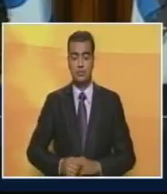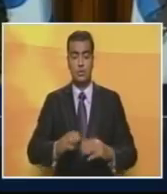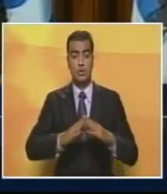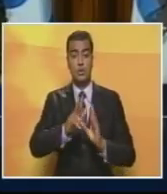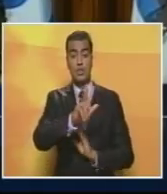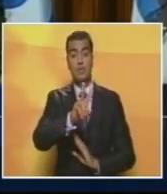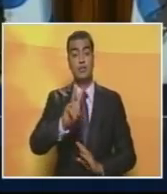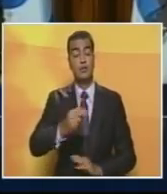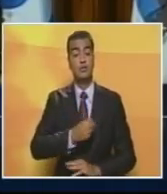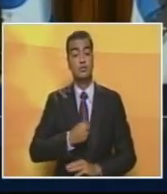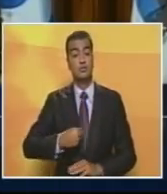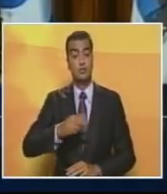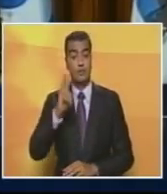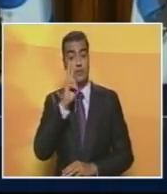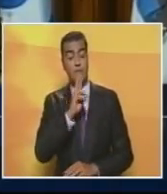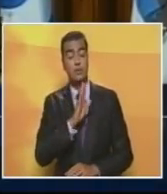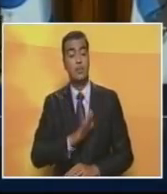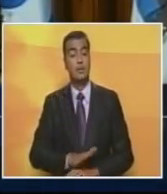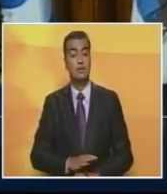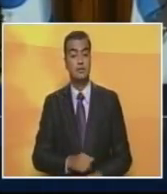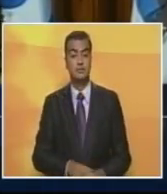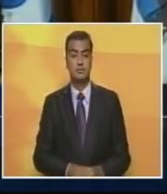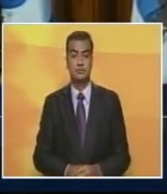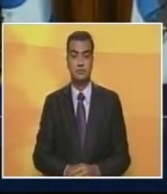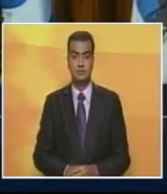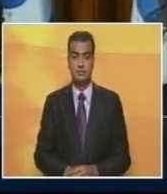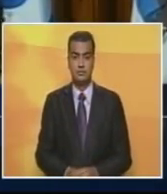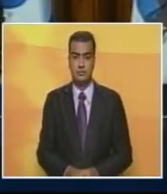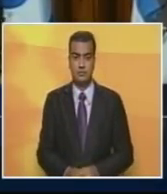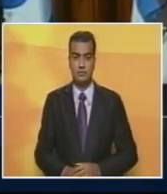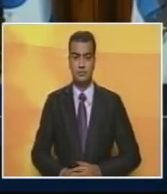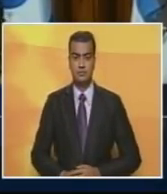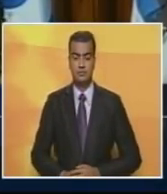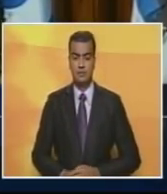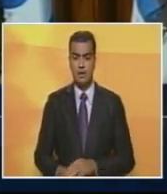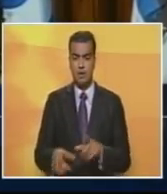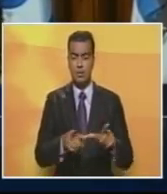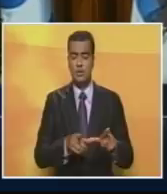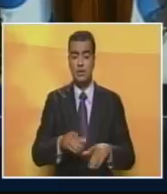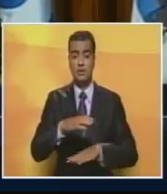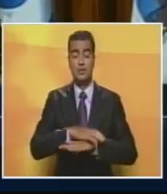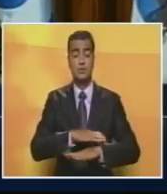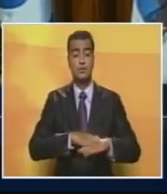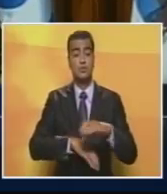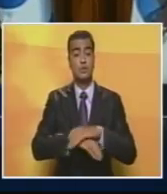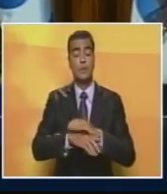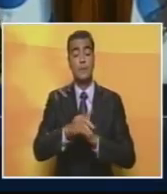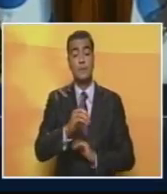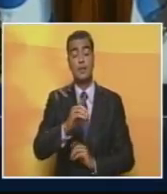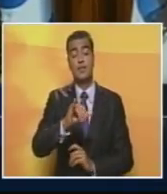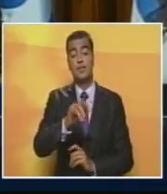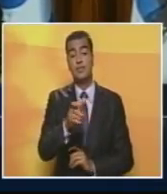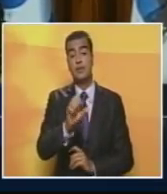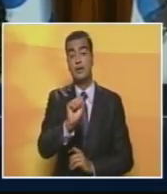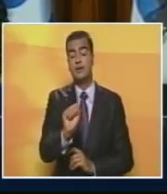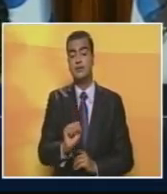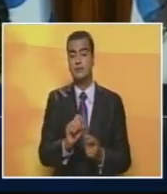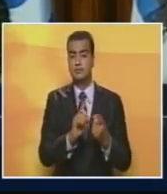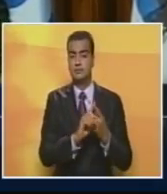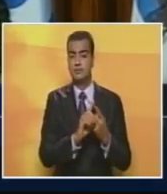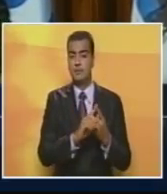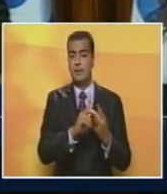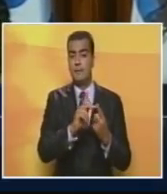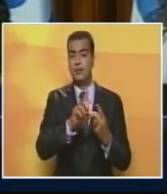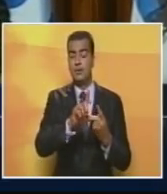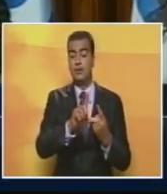que he mencionado, que se encuentran en los sitios de reclusión del DIGESIN en Caracas, son